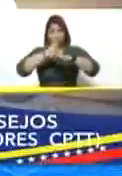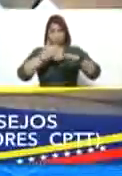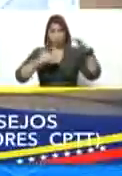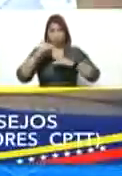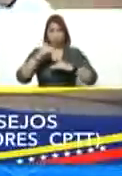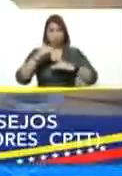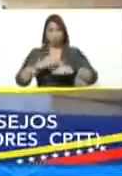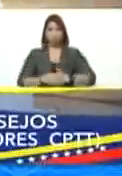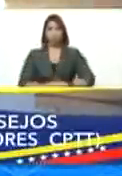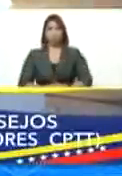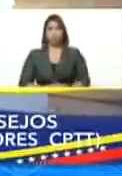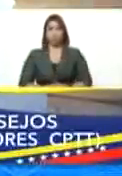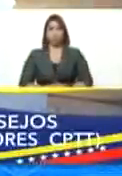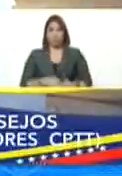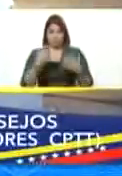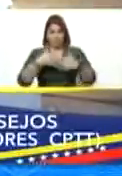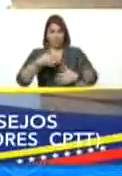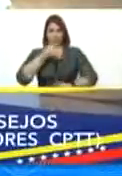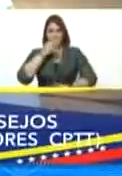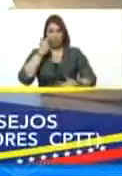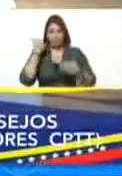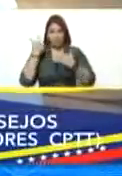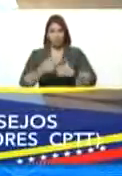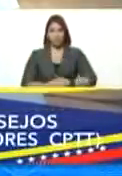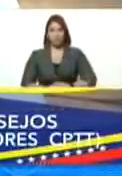coronel Fama de América,